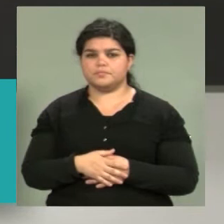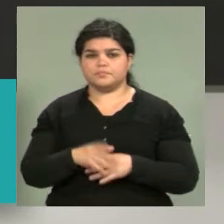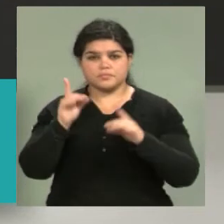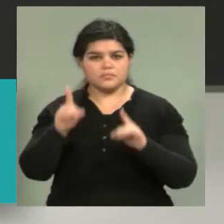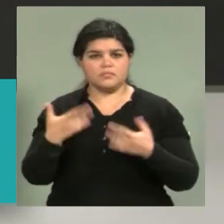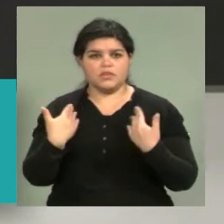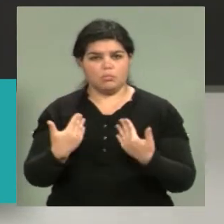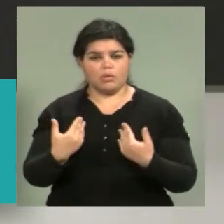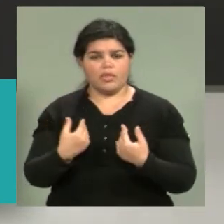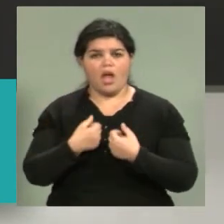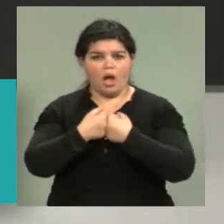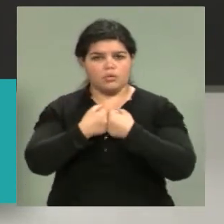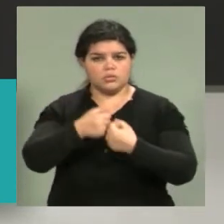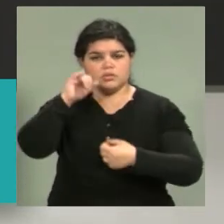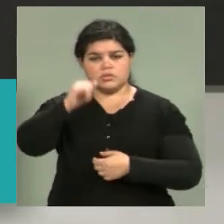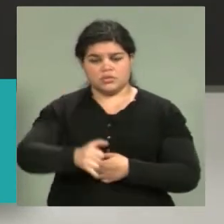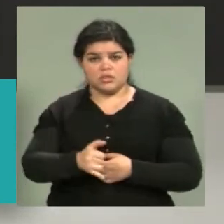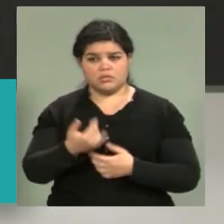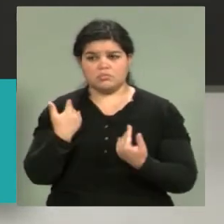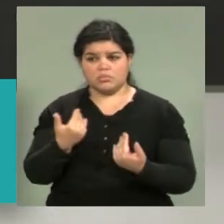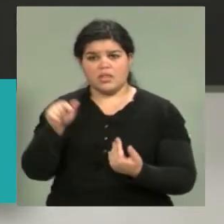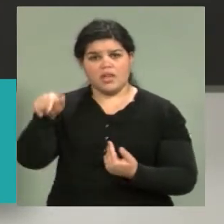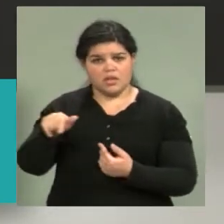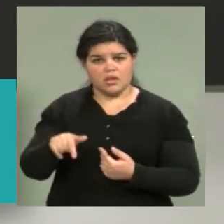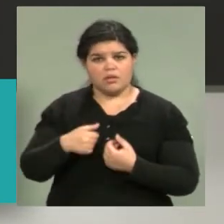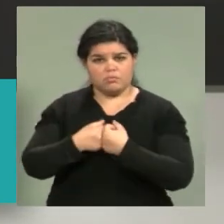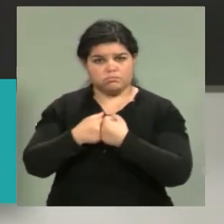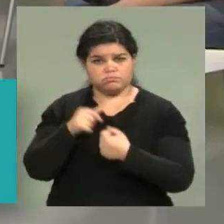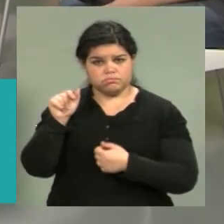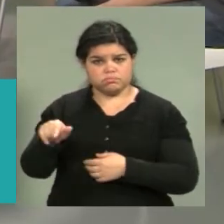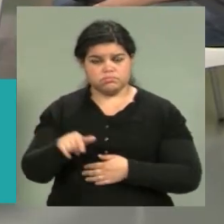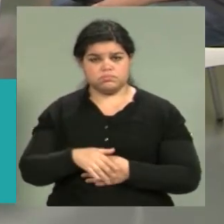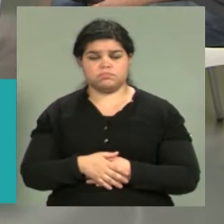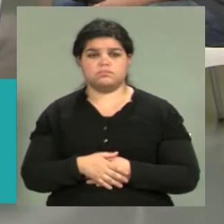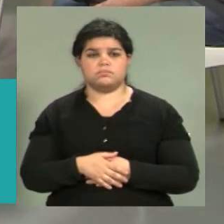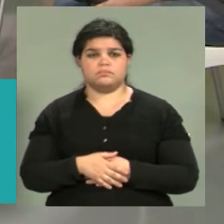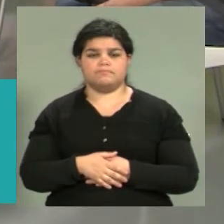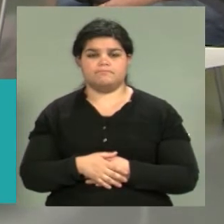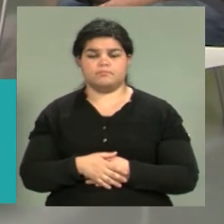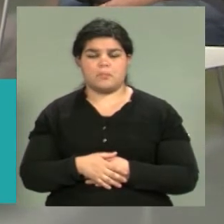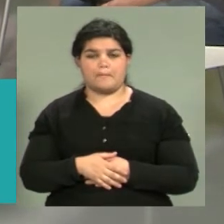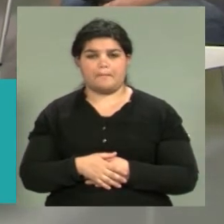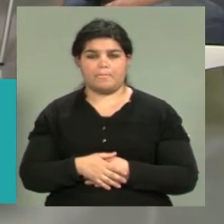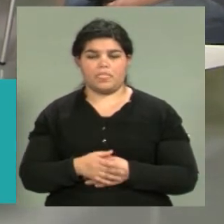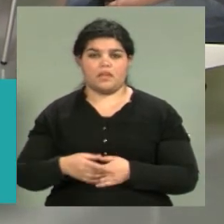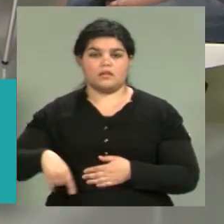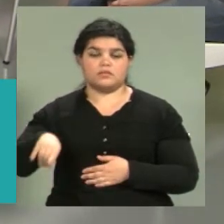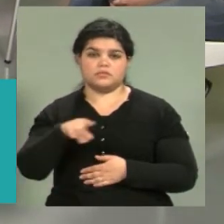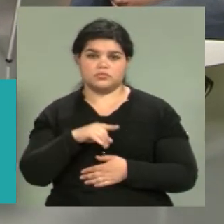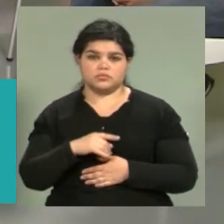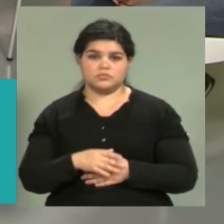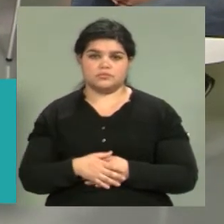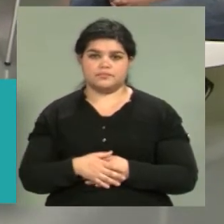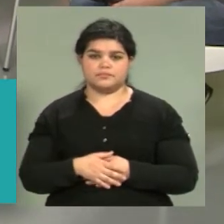estar de acuerdo con eso, ¿no? Y ustedes estaban haciendo eco de su voz en algún punto. Nosotras, en realidad, cuando yo de alguna